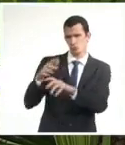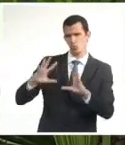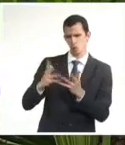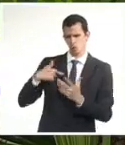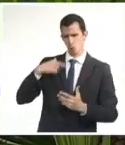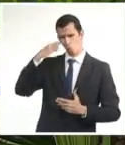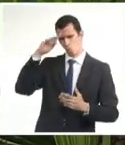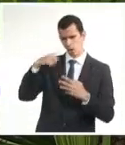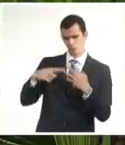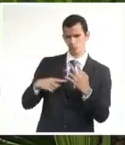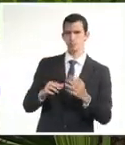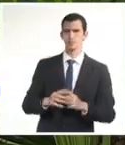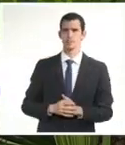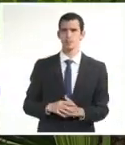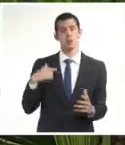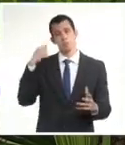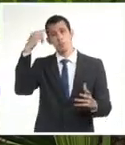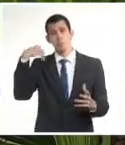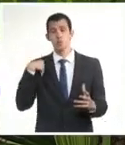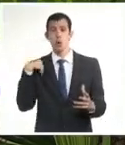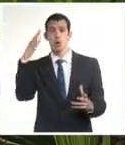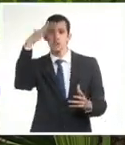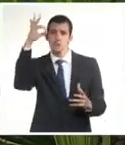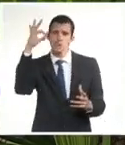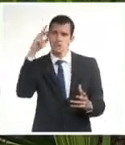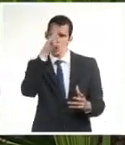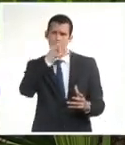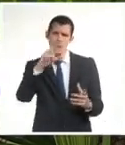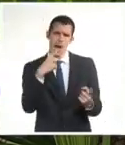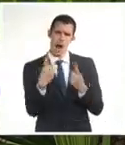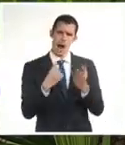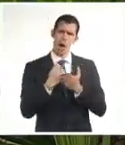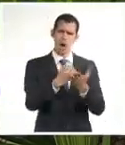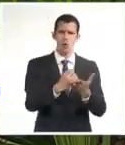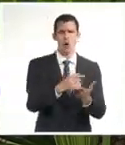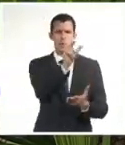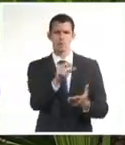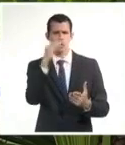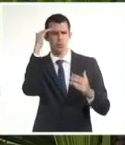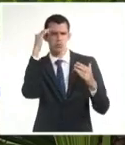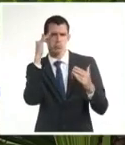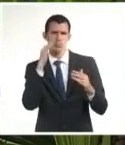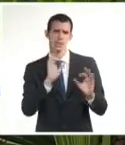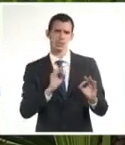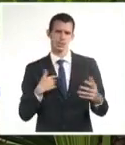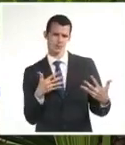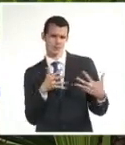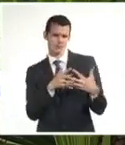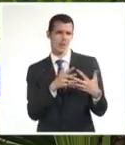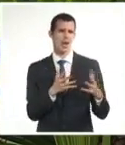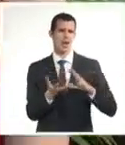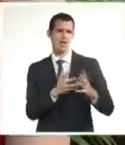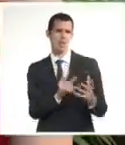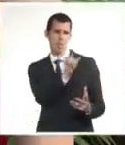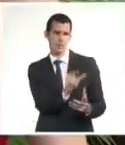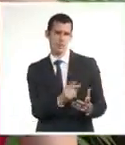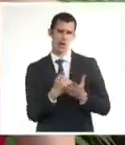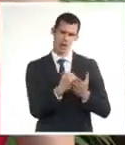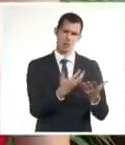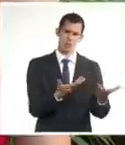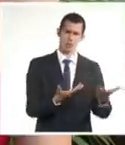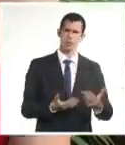en la psicología clínica, no sé, en un hospital, y no sé, estar ese contacto físico con el paciente, ayudarlo. Dentro